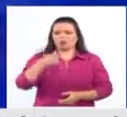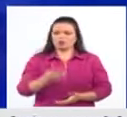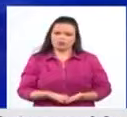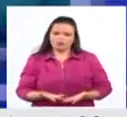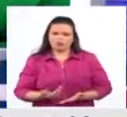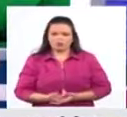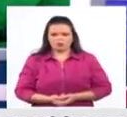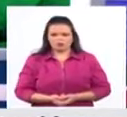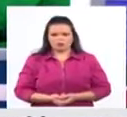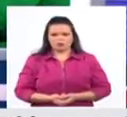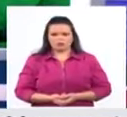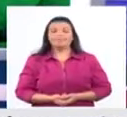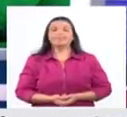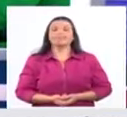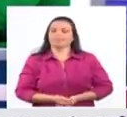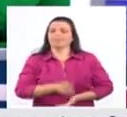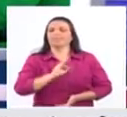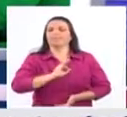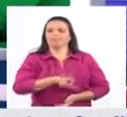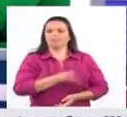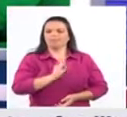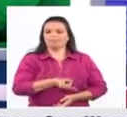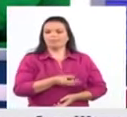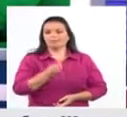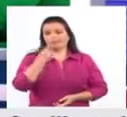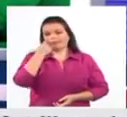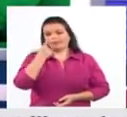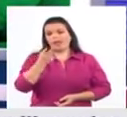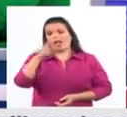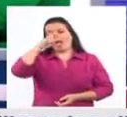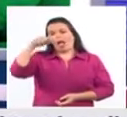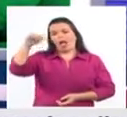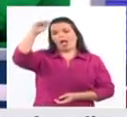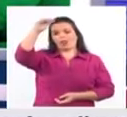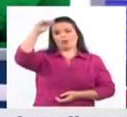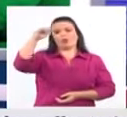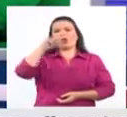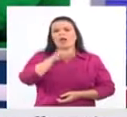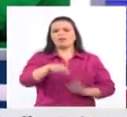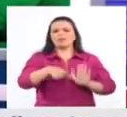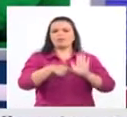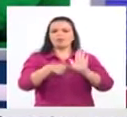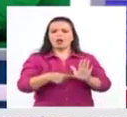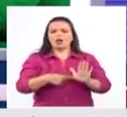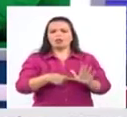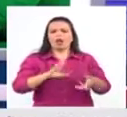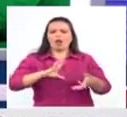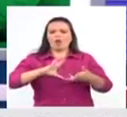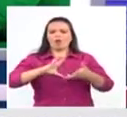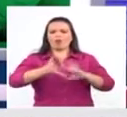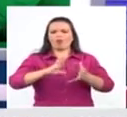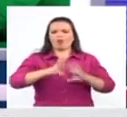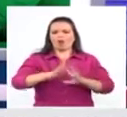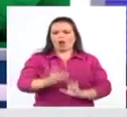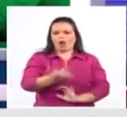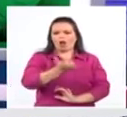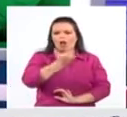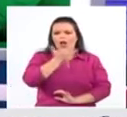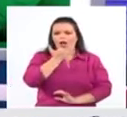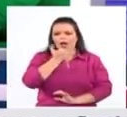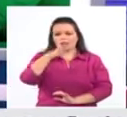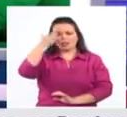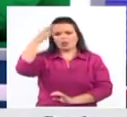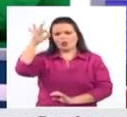que ya cuando estamos hablando ya de los adultos, ya no solamente los síntomas de ese impacto psicológico se centran en la